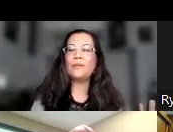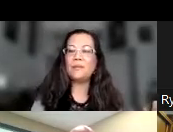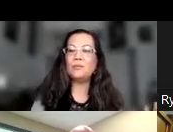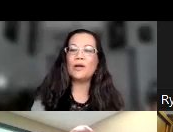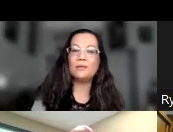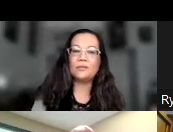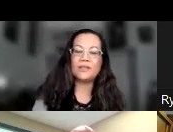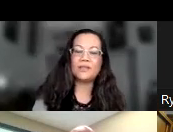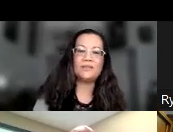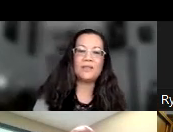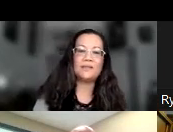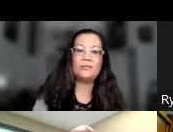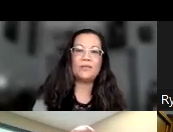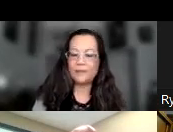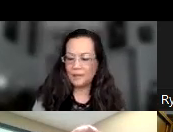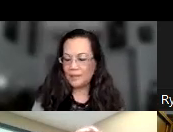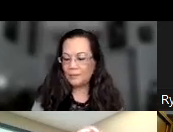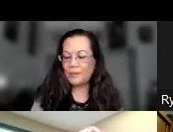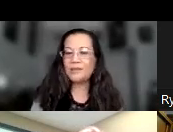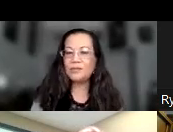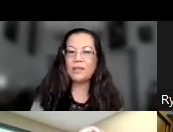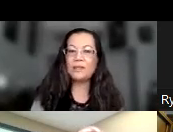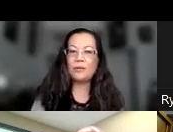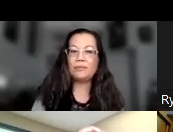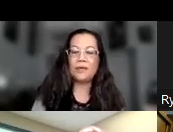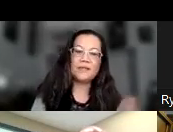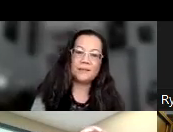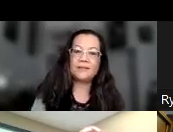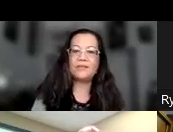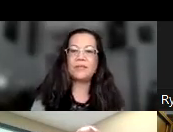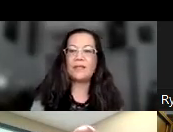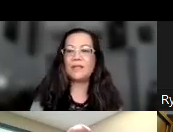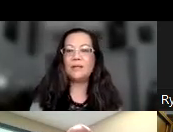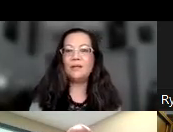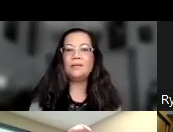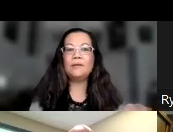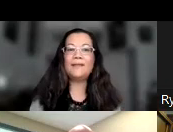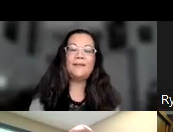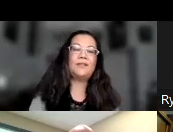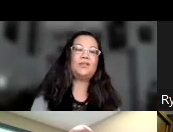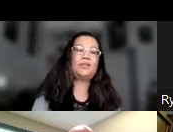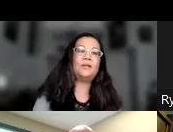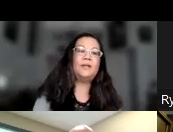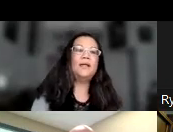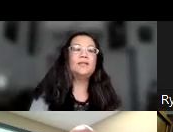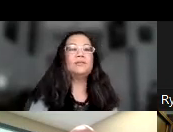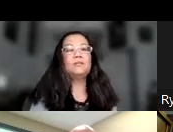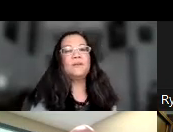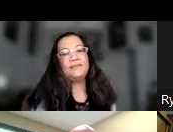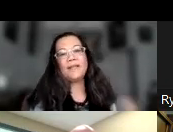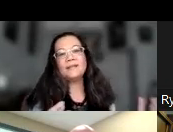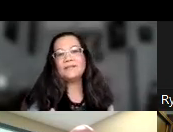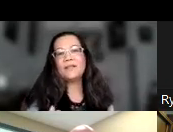antes de la pandemia, hubieron varias actividades de alcance, pero en el 2021, debido a la pandemia,